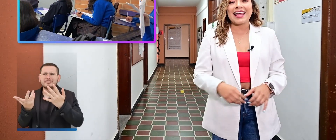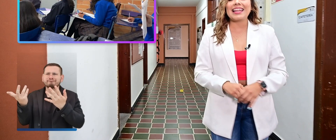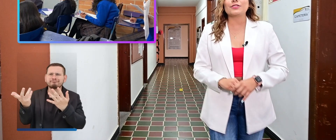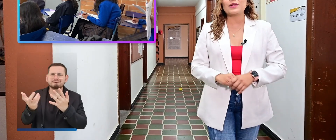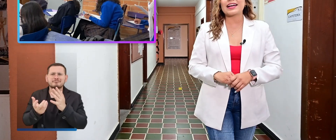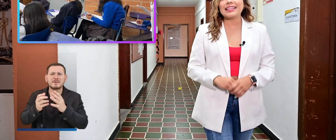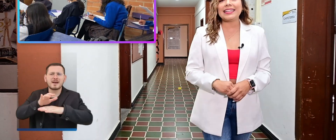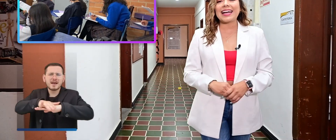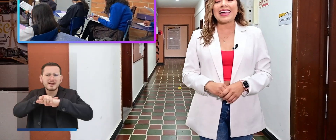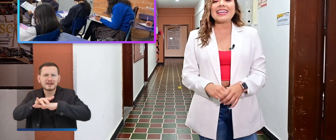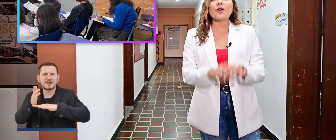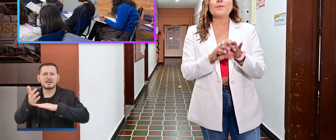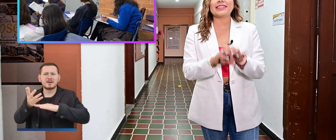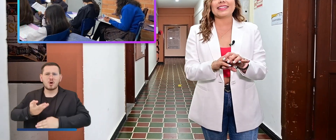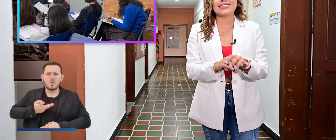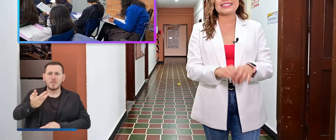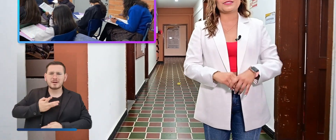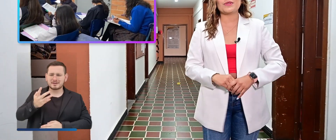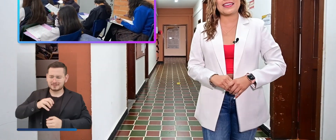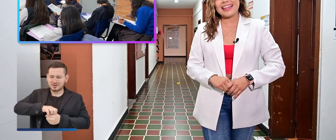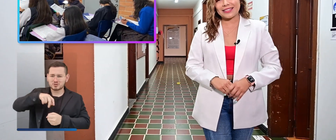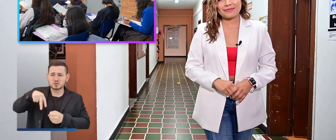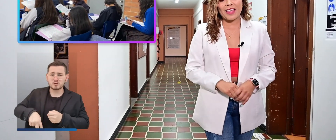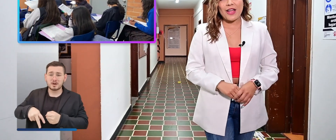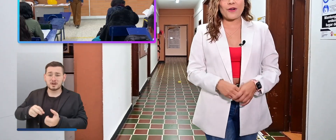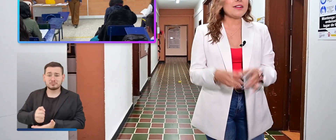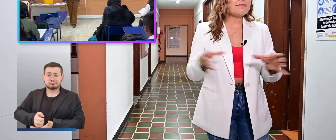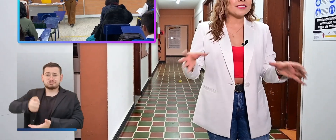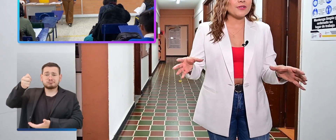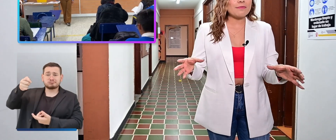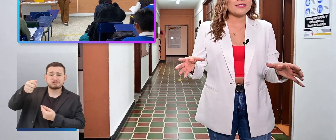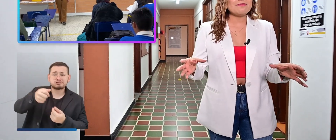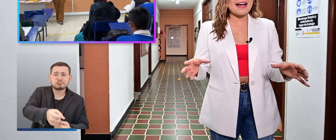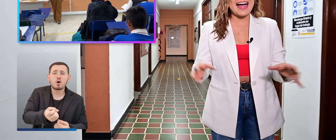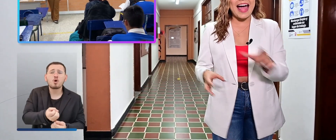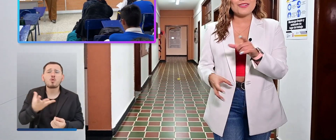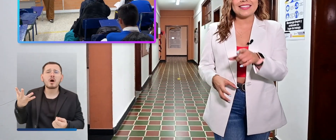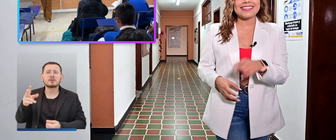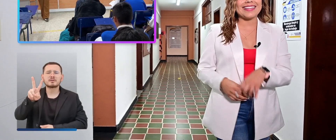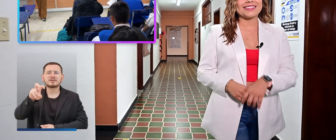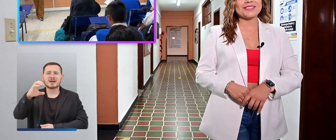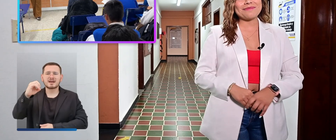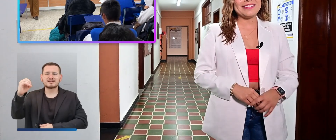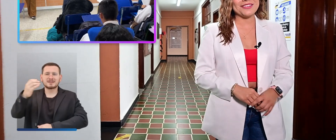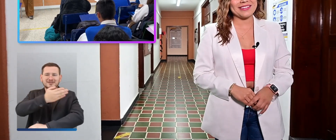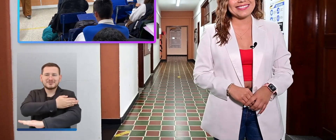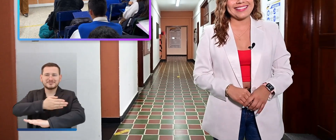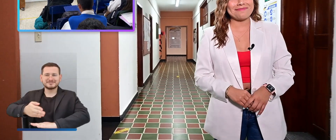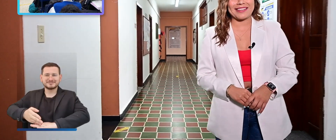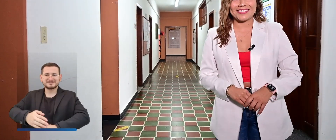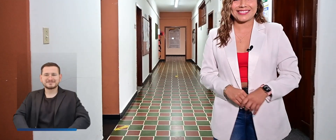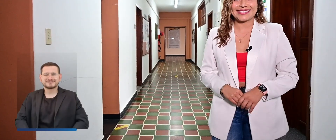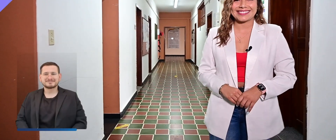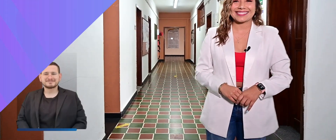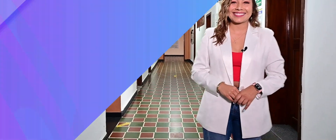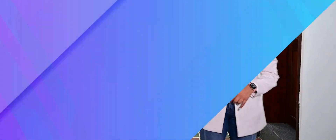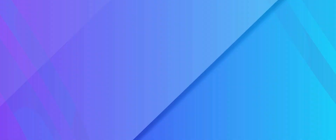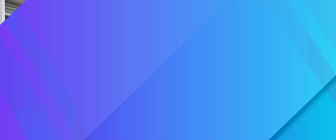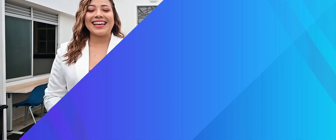inglés, lectura crítica y competencias ciudadanas, con una inversión aproximada a los 700 millones de